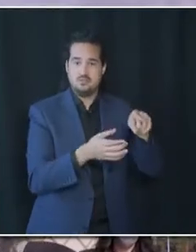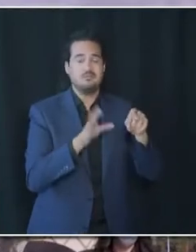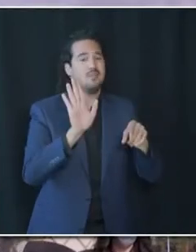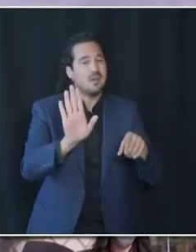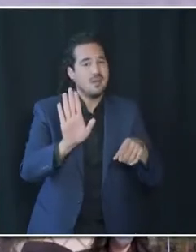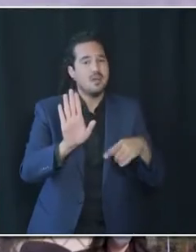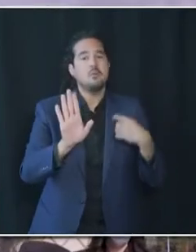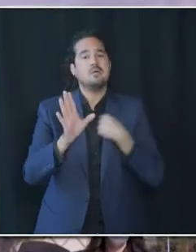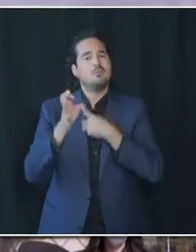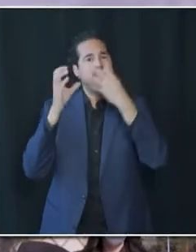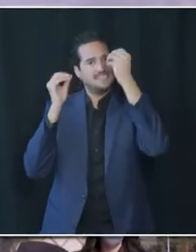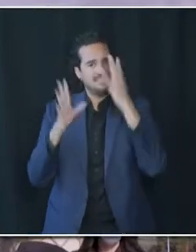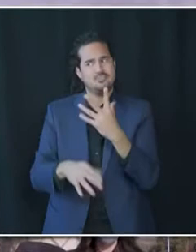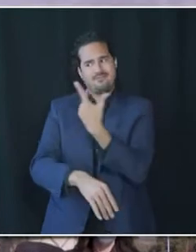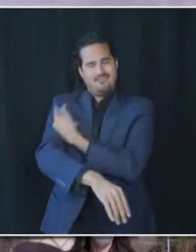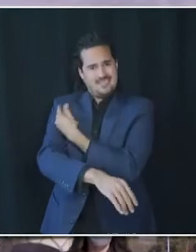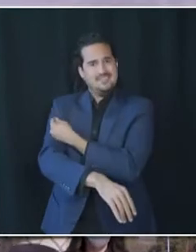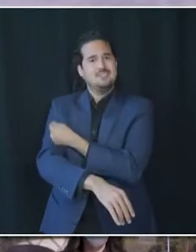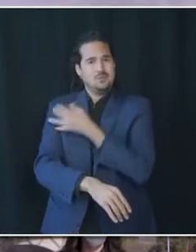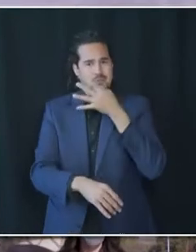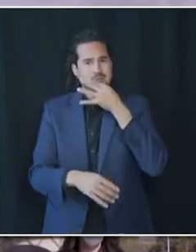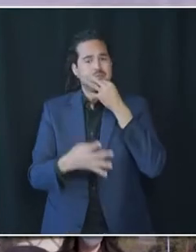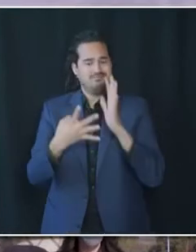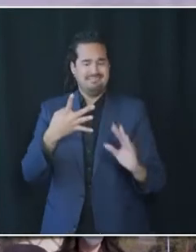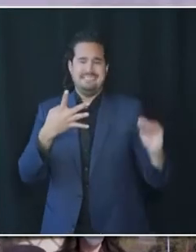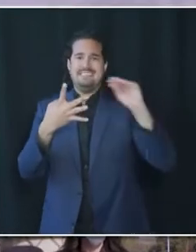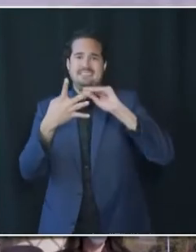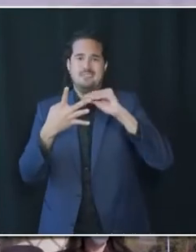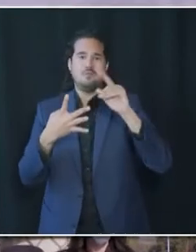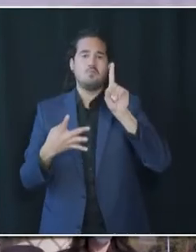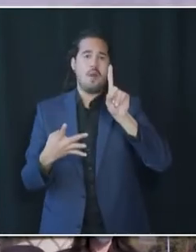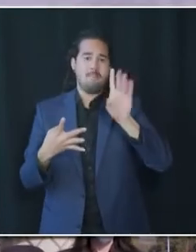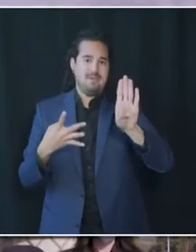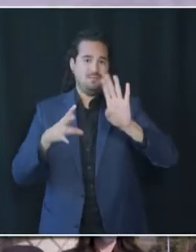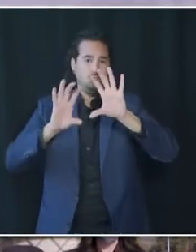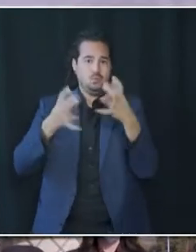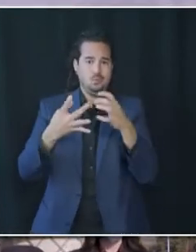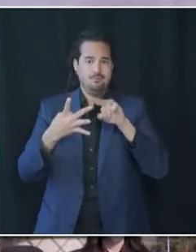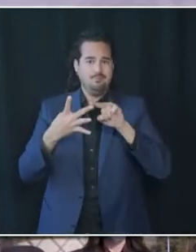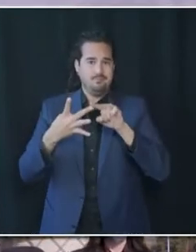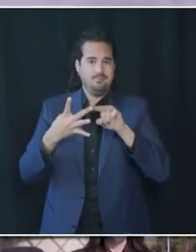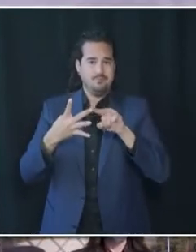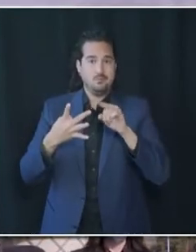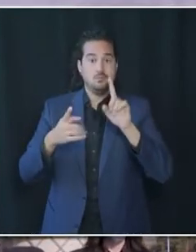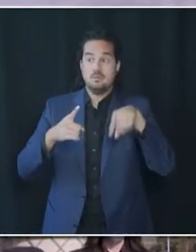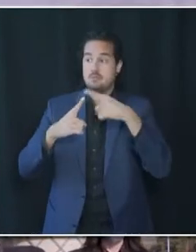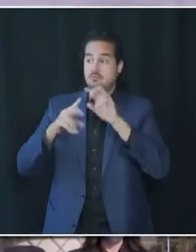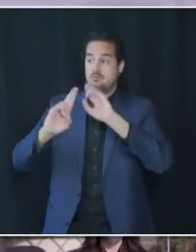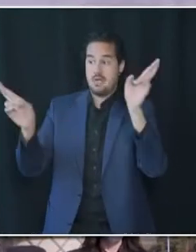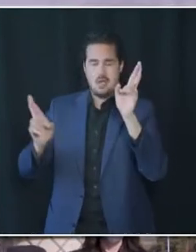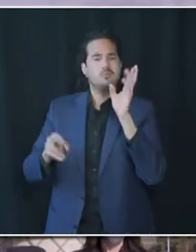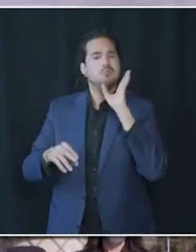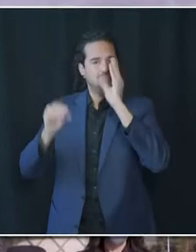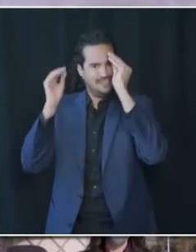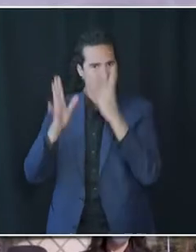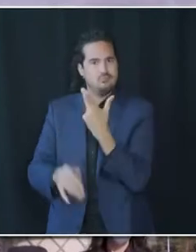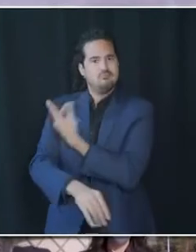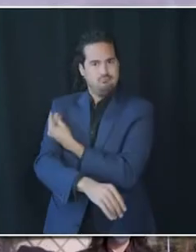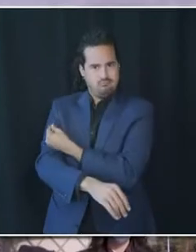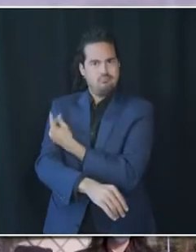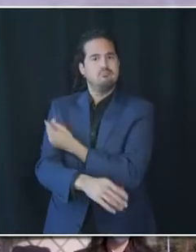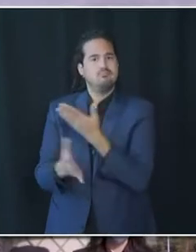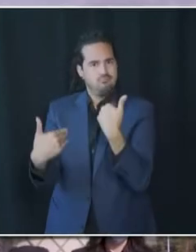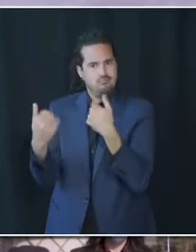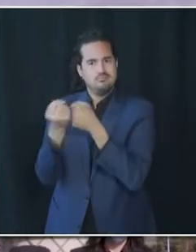sus vacunas y ahora han sido priorizados en este estado y queremos ver que esto suceda lo que creemos es precisamente lo que